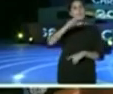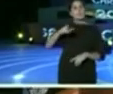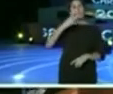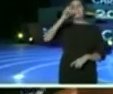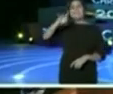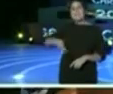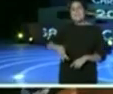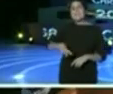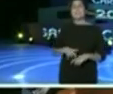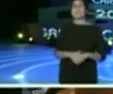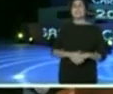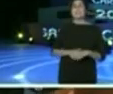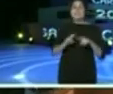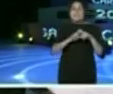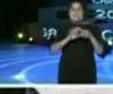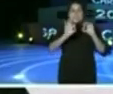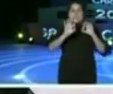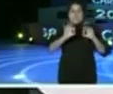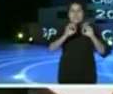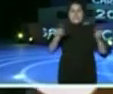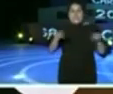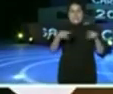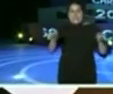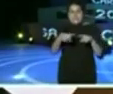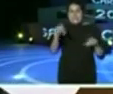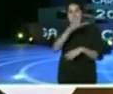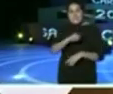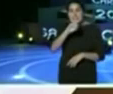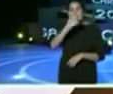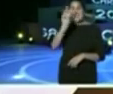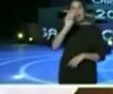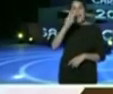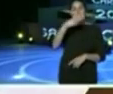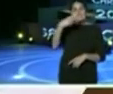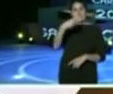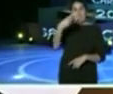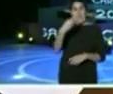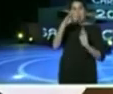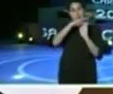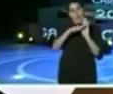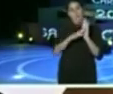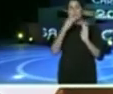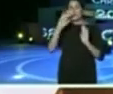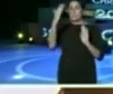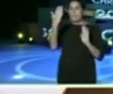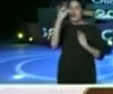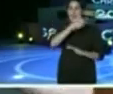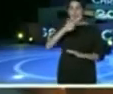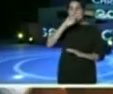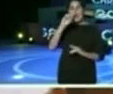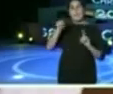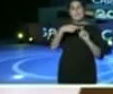personas, en la modalidad de interpretación. Iván García, periodista del programa Espejo Canario y de Canal 6.